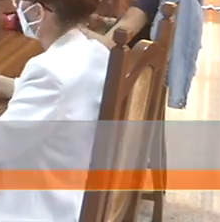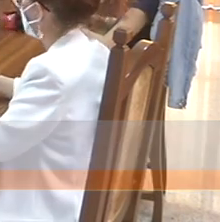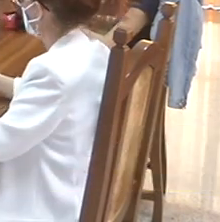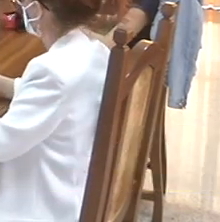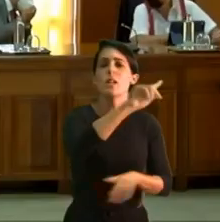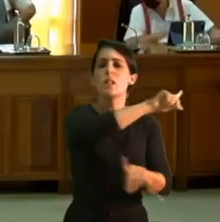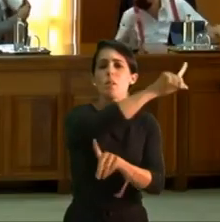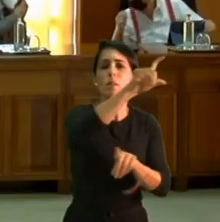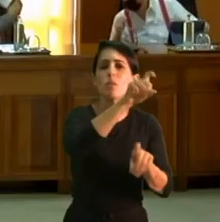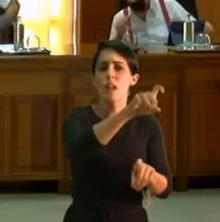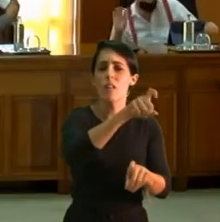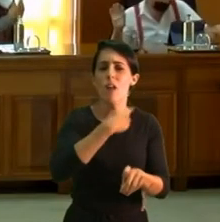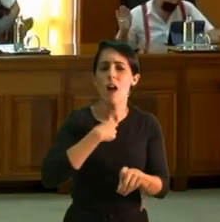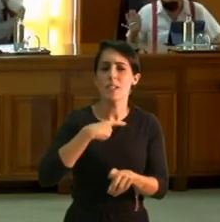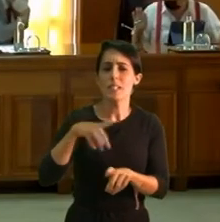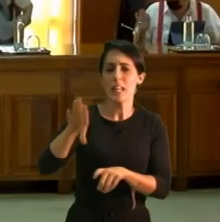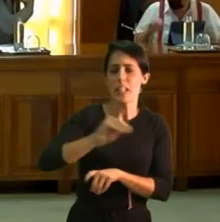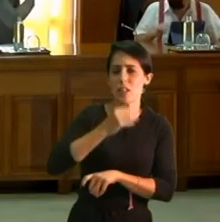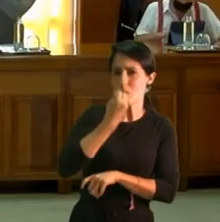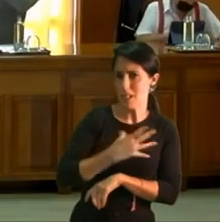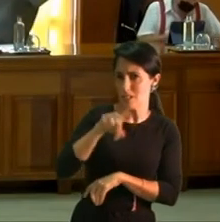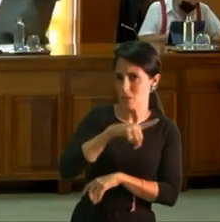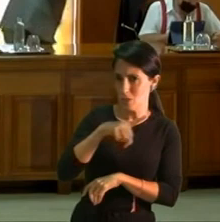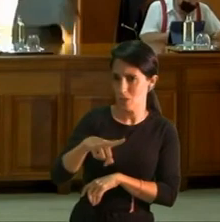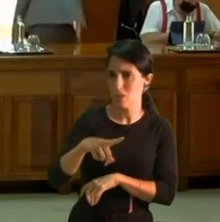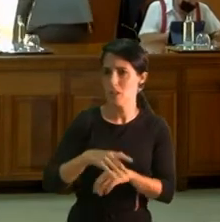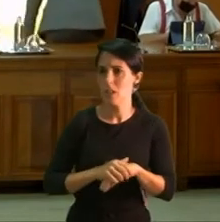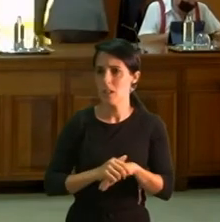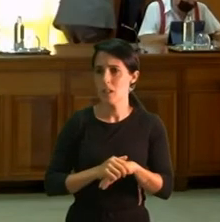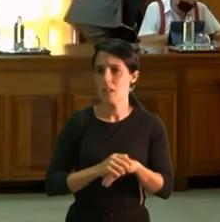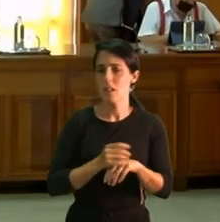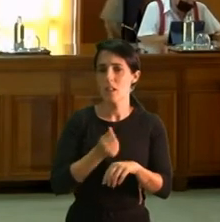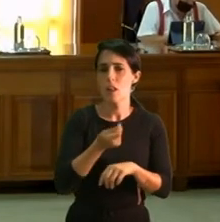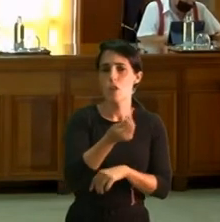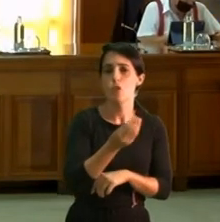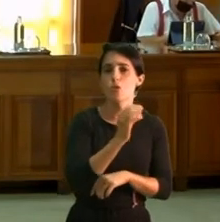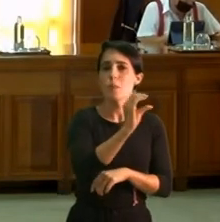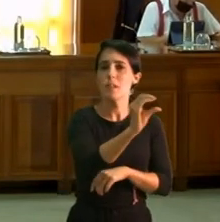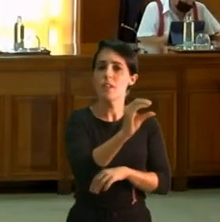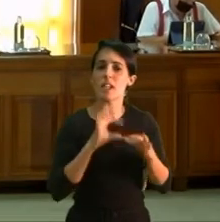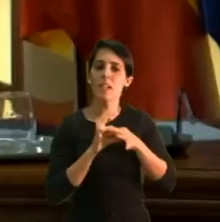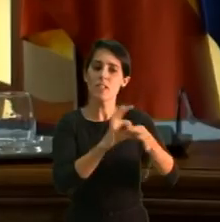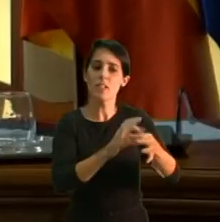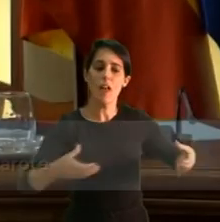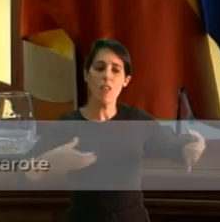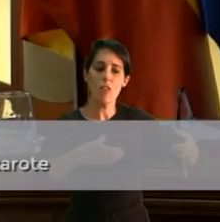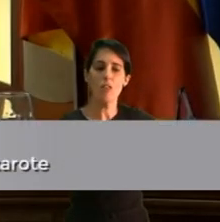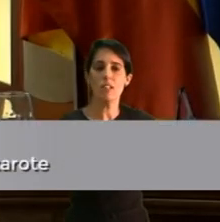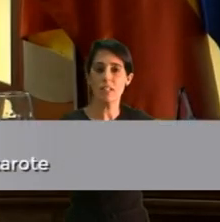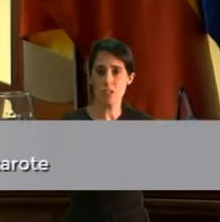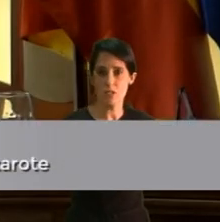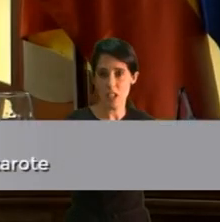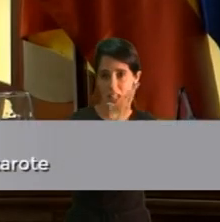esas ayudas. Entiendo que se trata de las ayudas, las subvenciones destinadas al sector del taxi con motivo de la